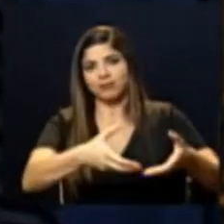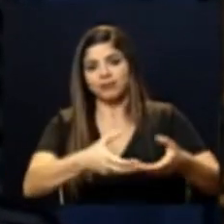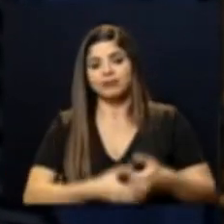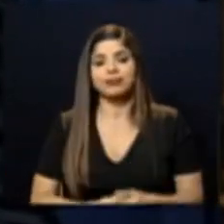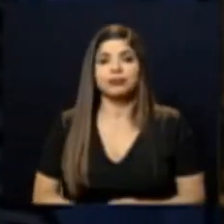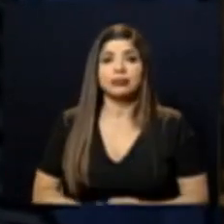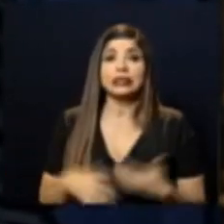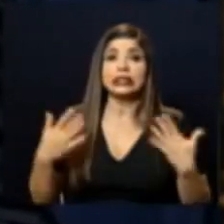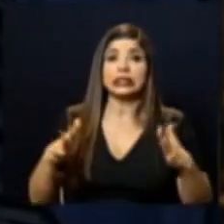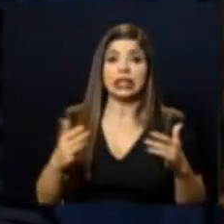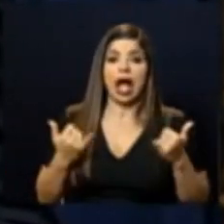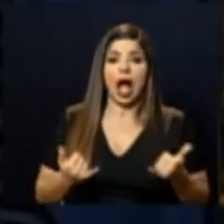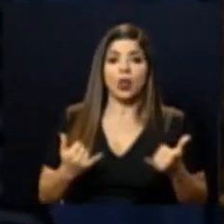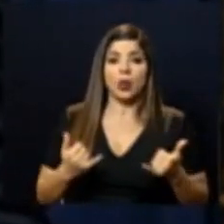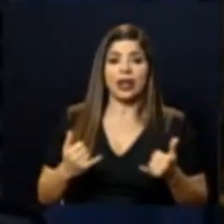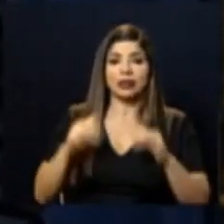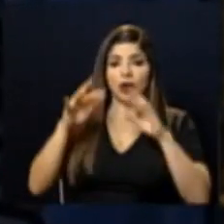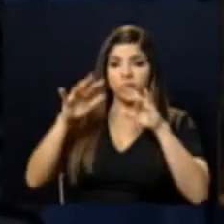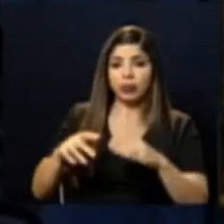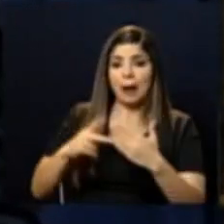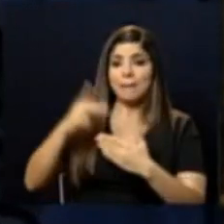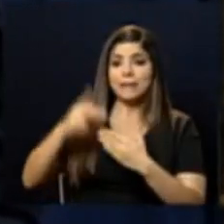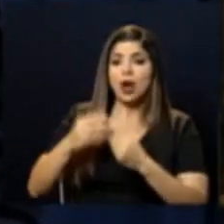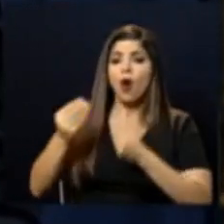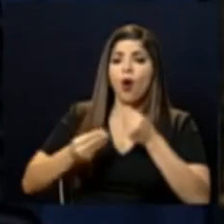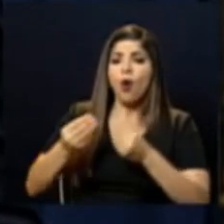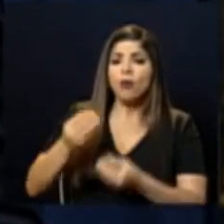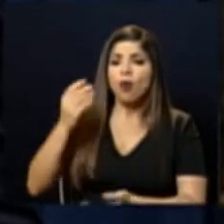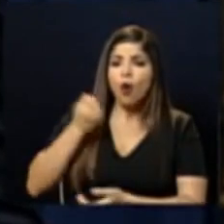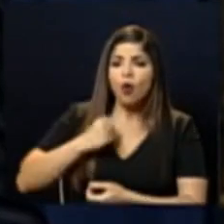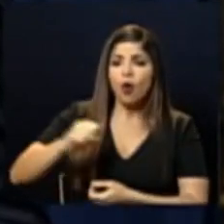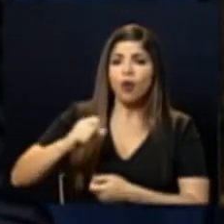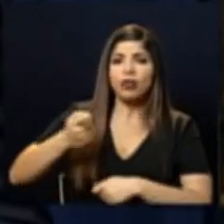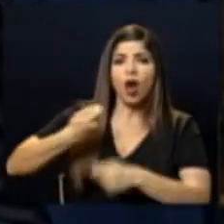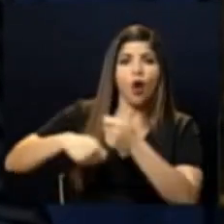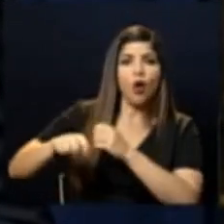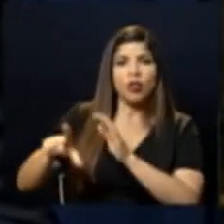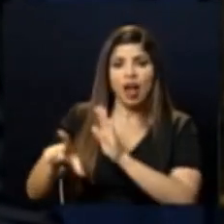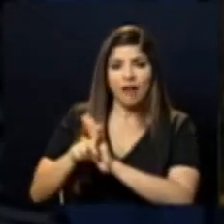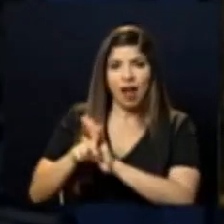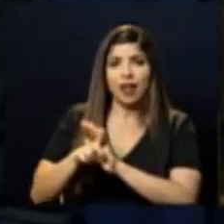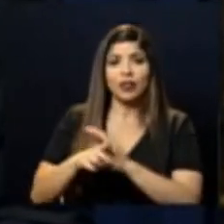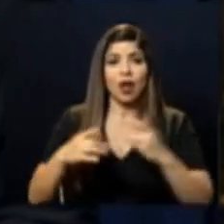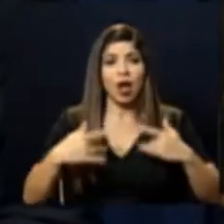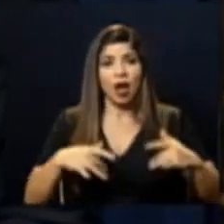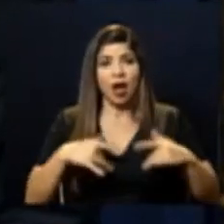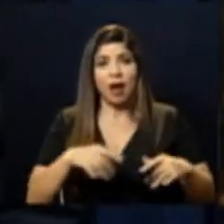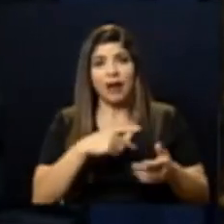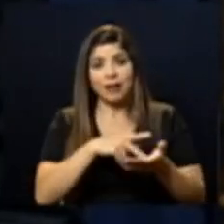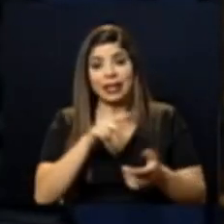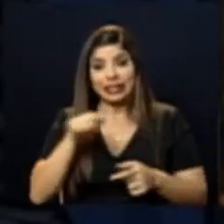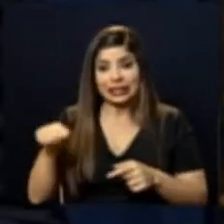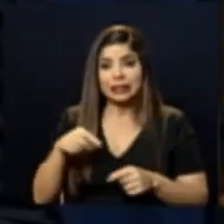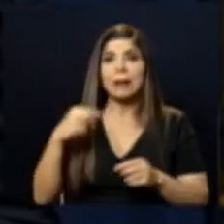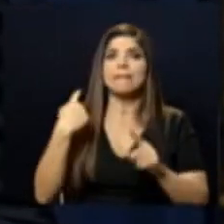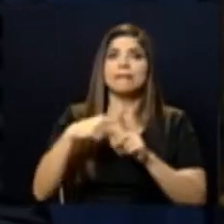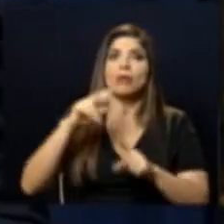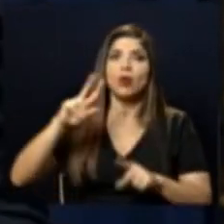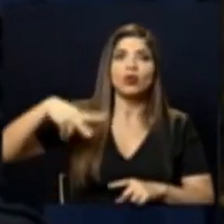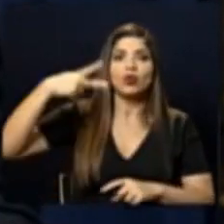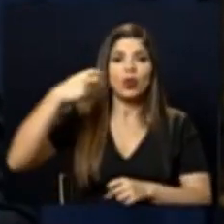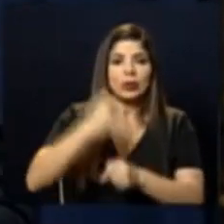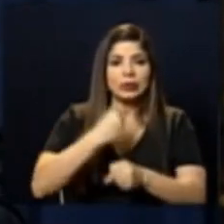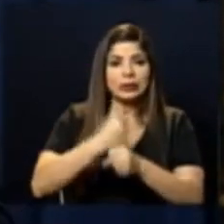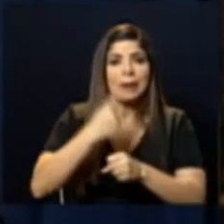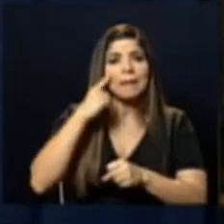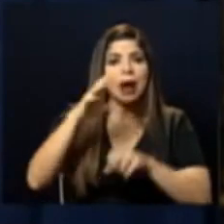Hemos actualizado nuestro plan de lucha contra la evasión y el contrabando e intensificado los operativos contra el